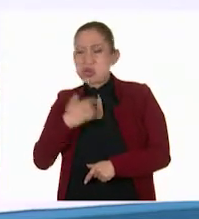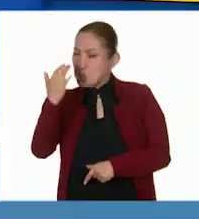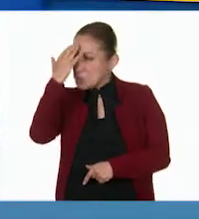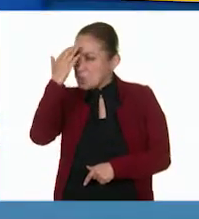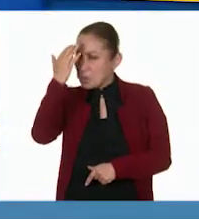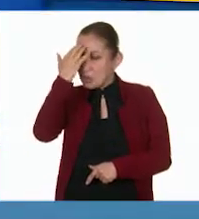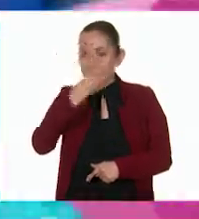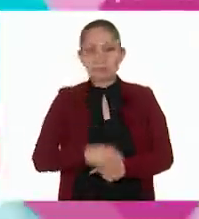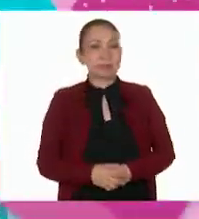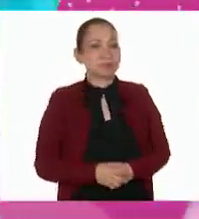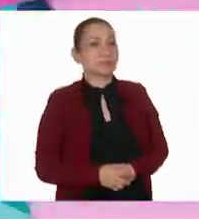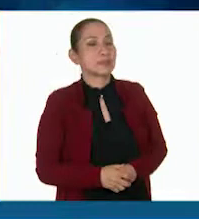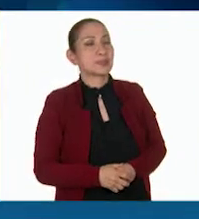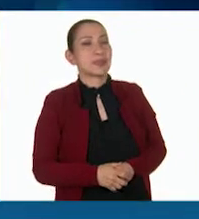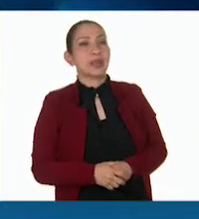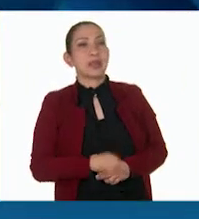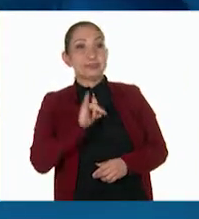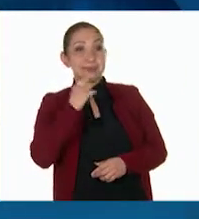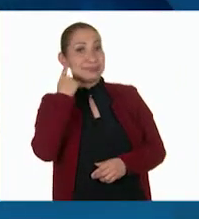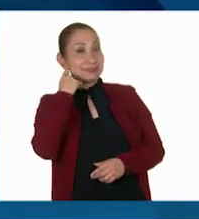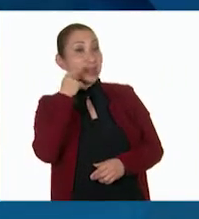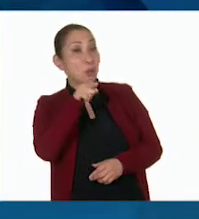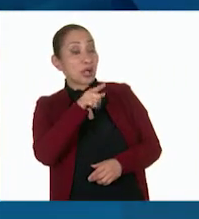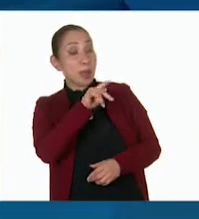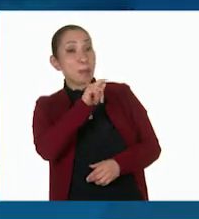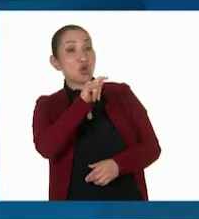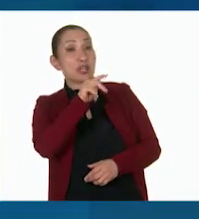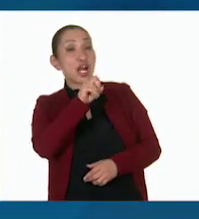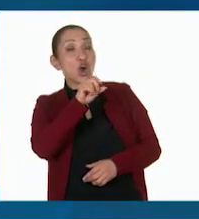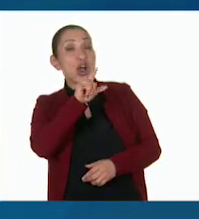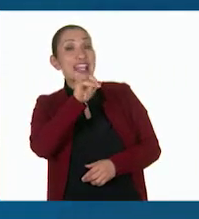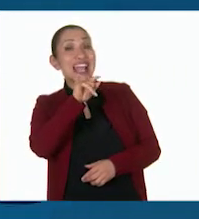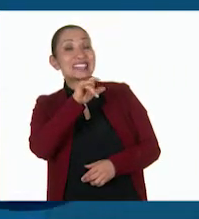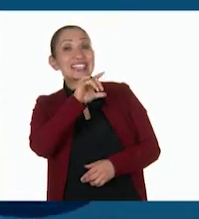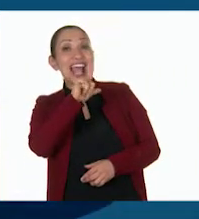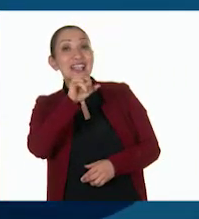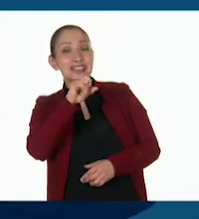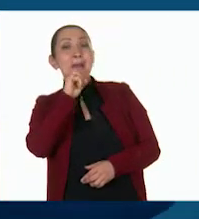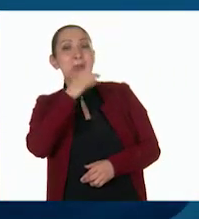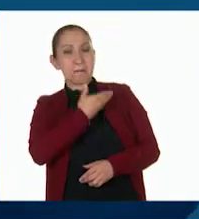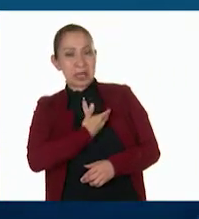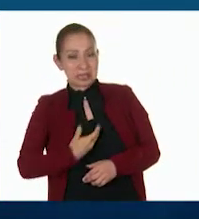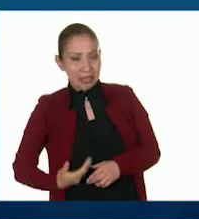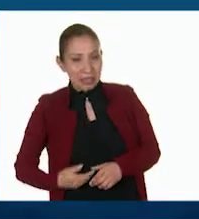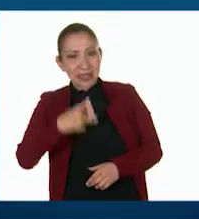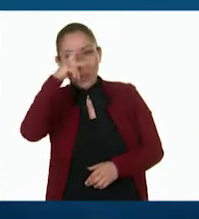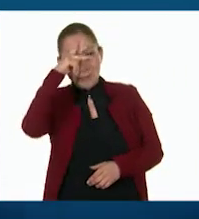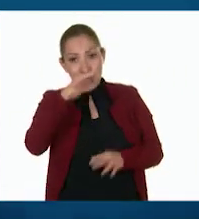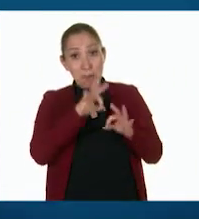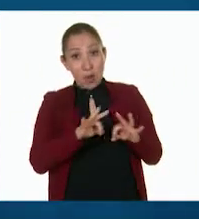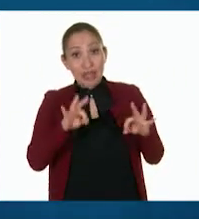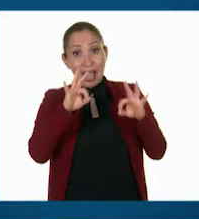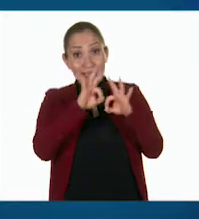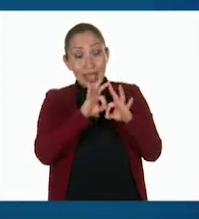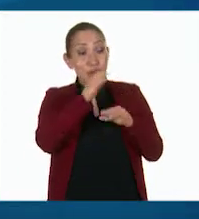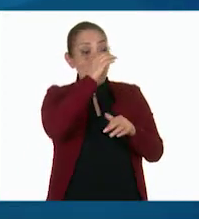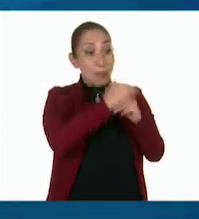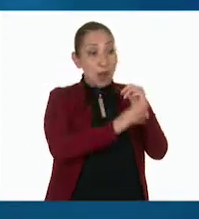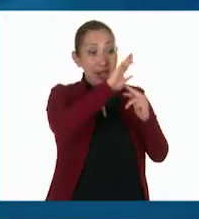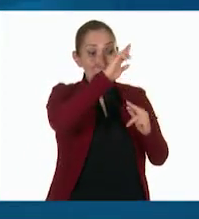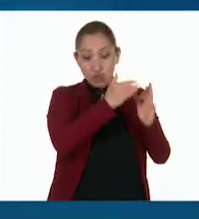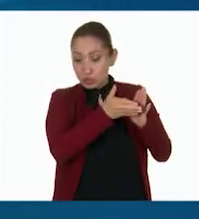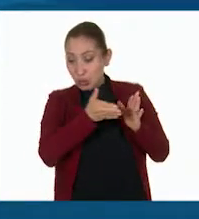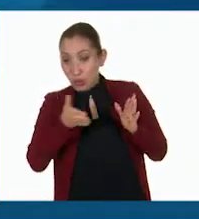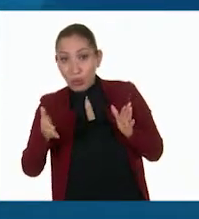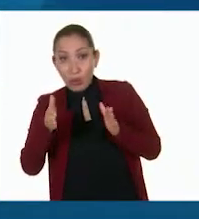Claro. Pues, ¿te suena? Porque Plutarco Elías Calles fue un presidente muy importante de esta época postrevolucionaria.